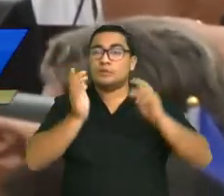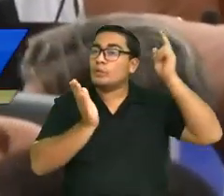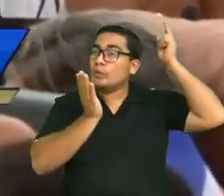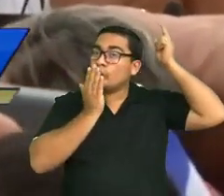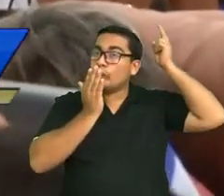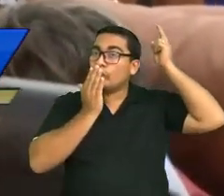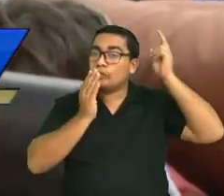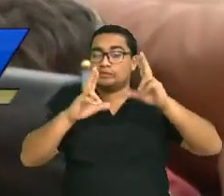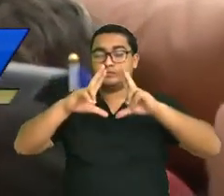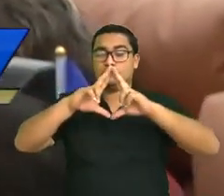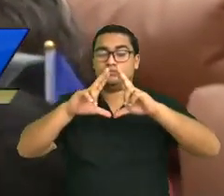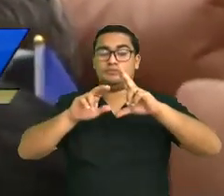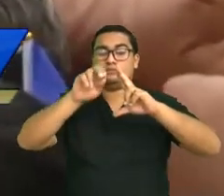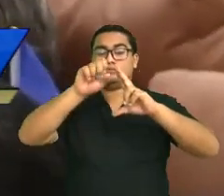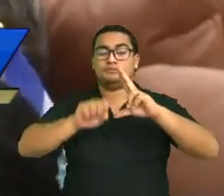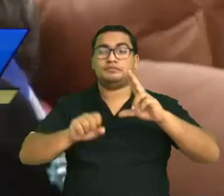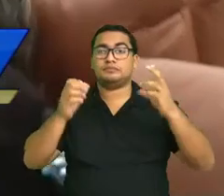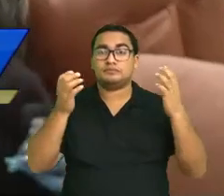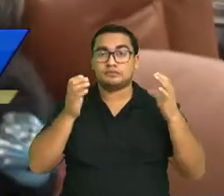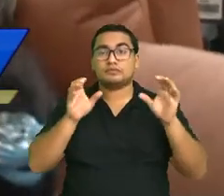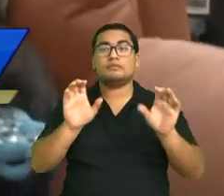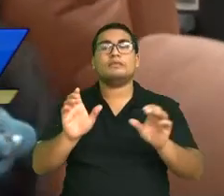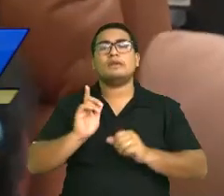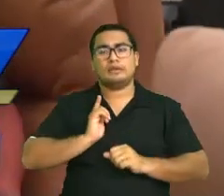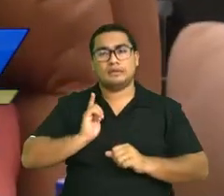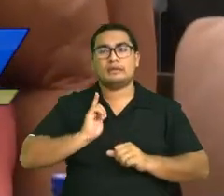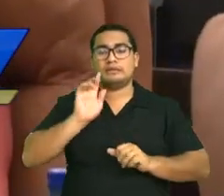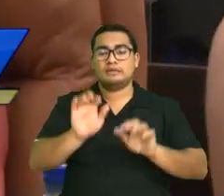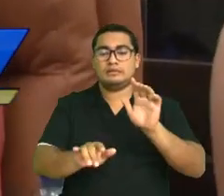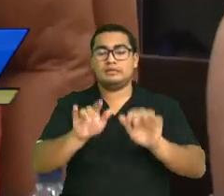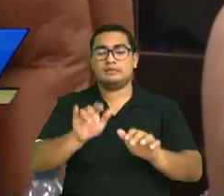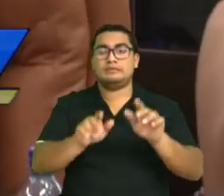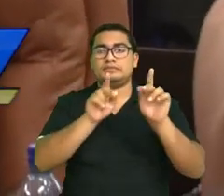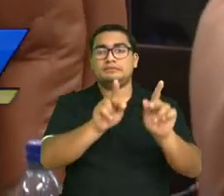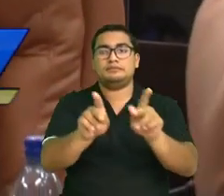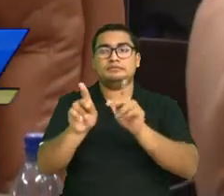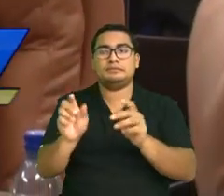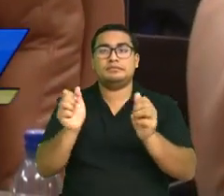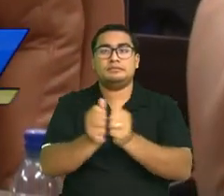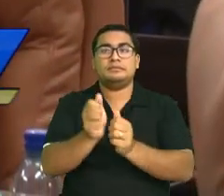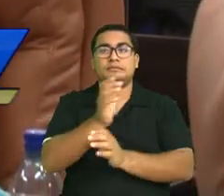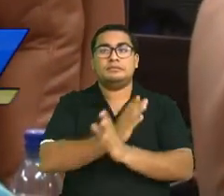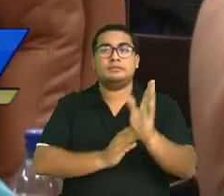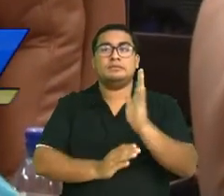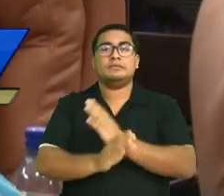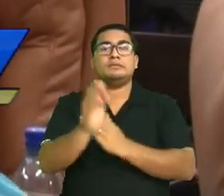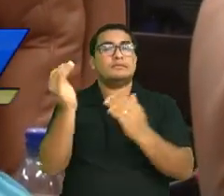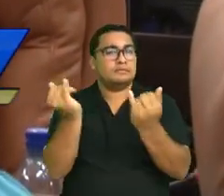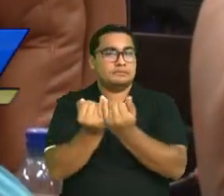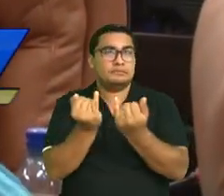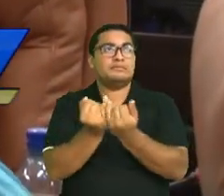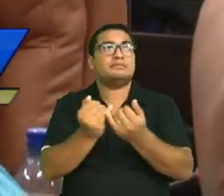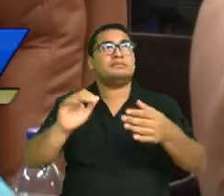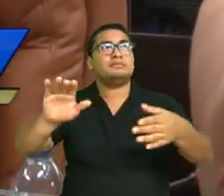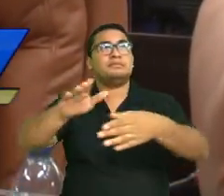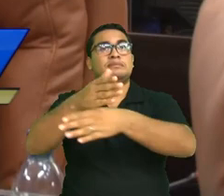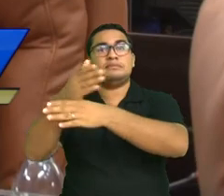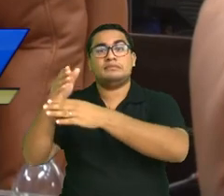En los gobiernos regionales, sí, claro. La Secretaría de Personas con Discapacidad, y ahí también desarrollan una serie de actividades. Creo que eso